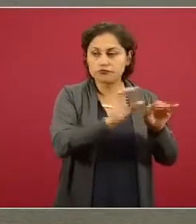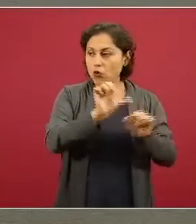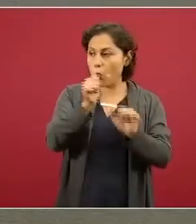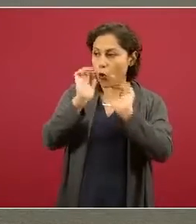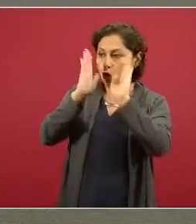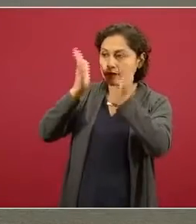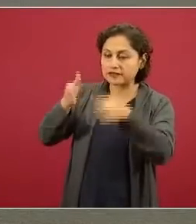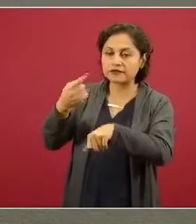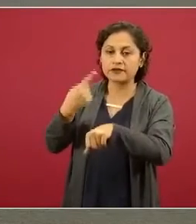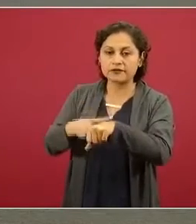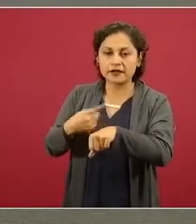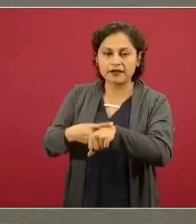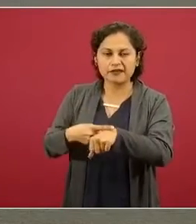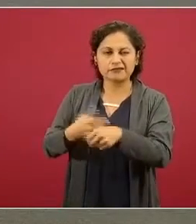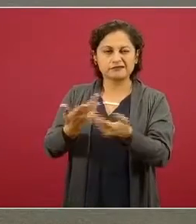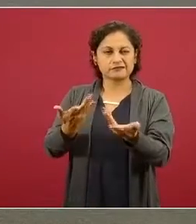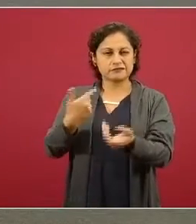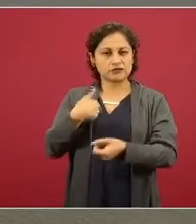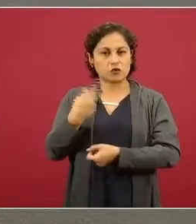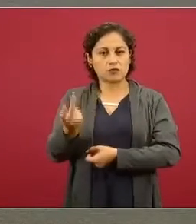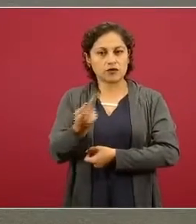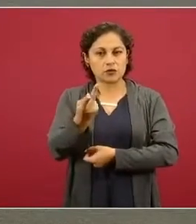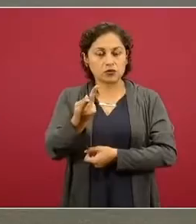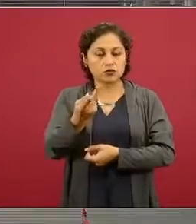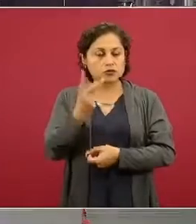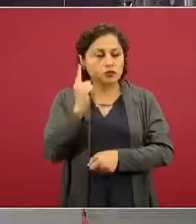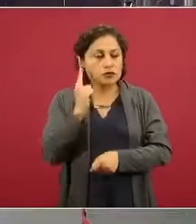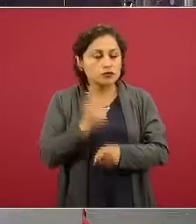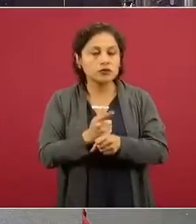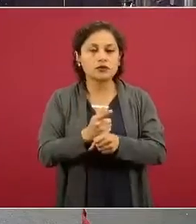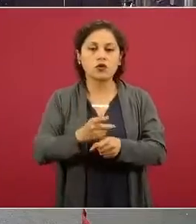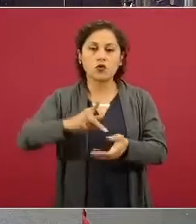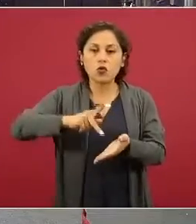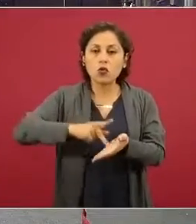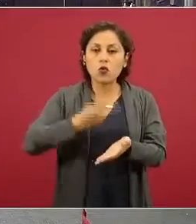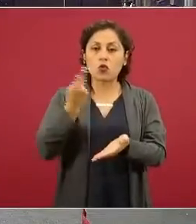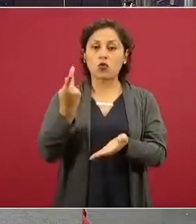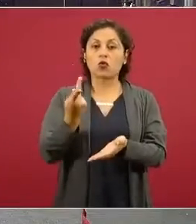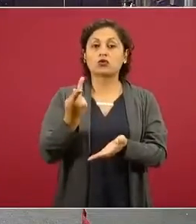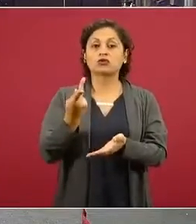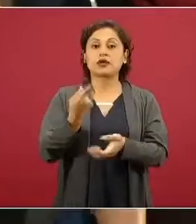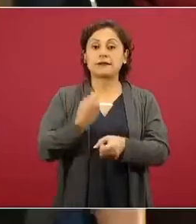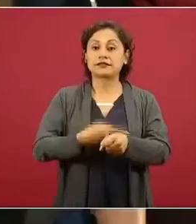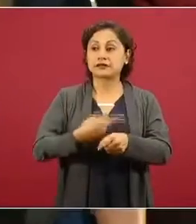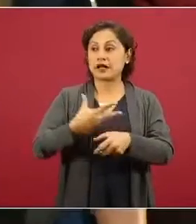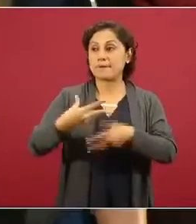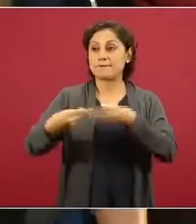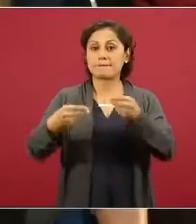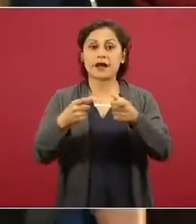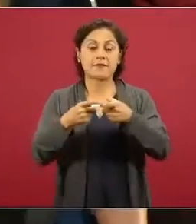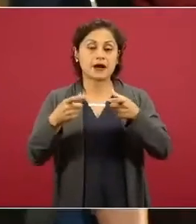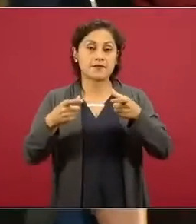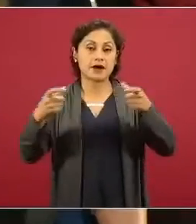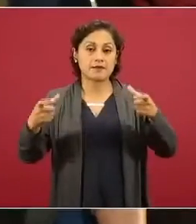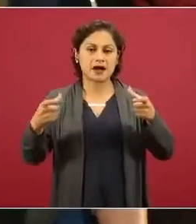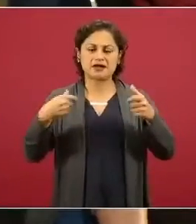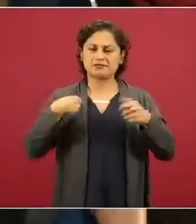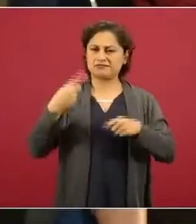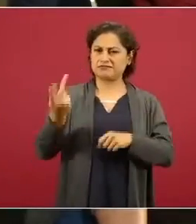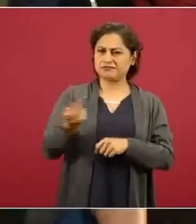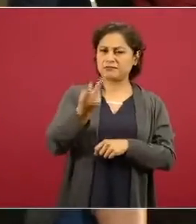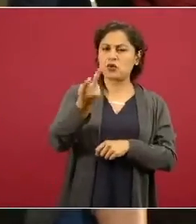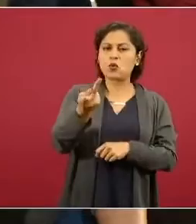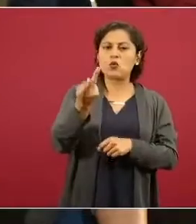situación, ¿deberá otra vez reinstalarse ese equipo o mantenerse, es decir, ya no llevar a